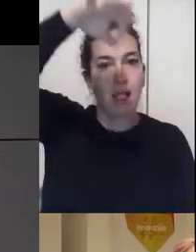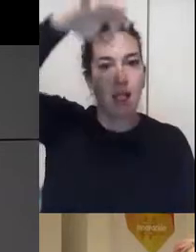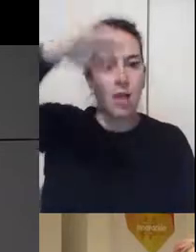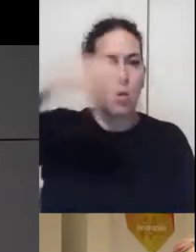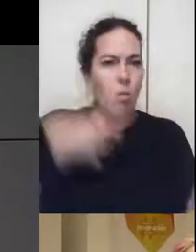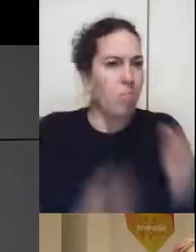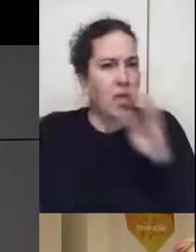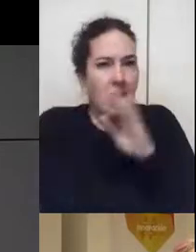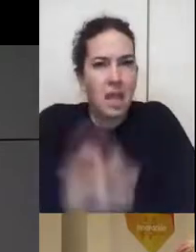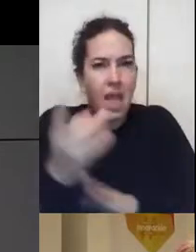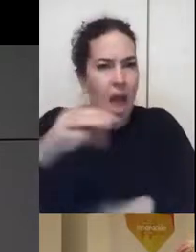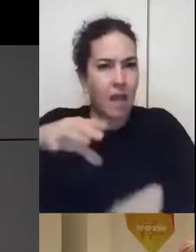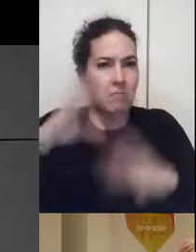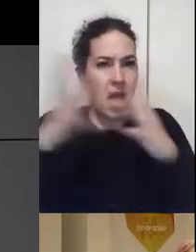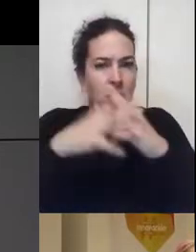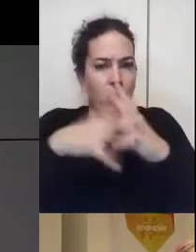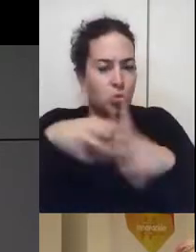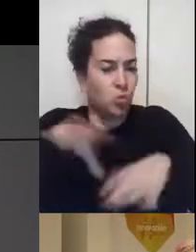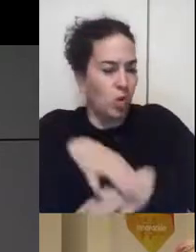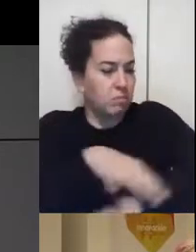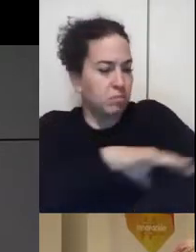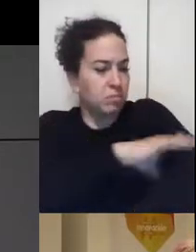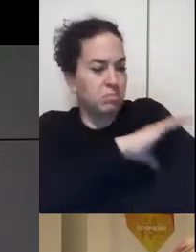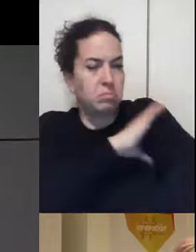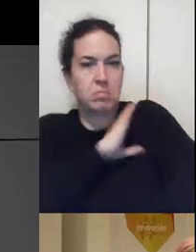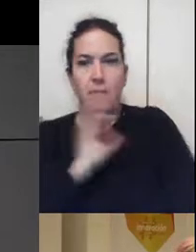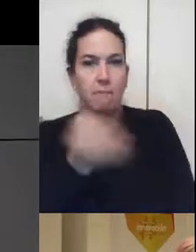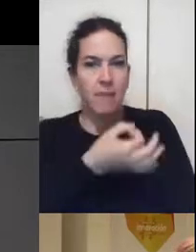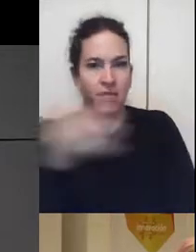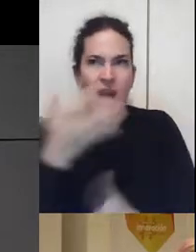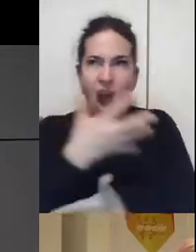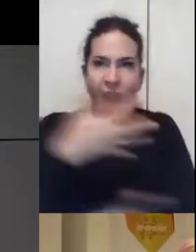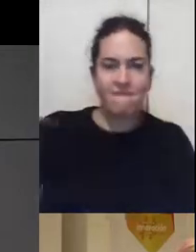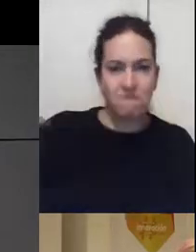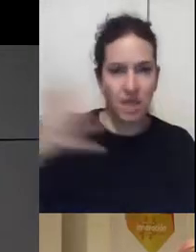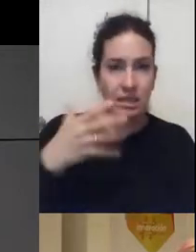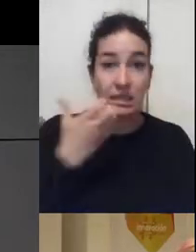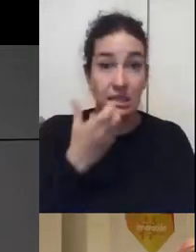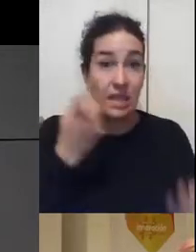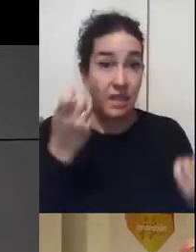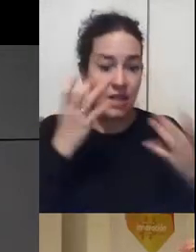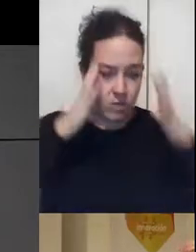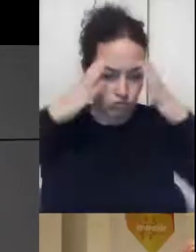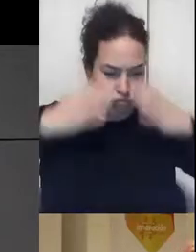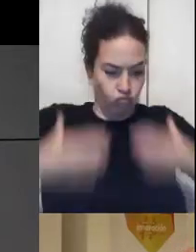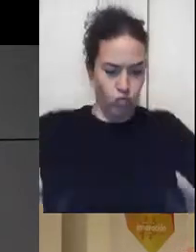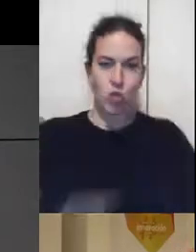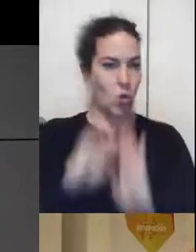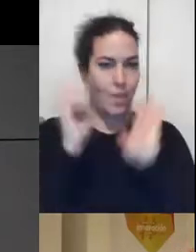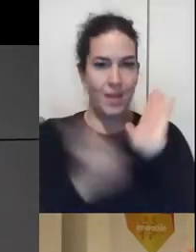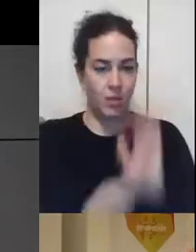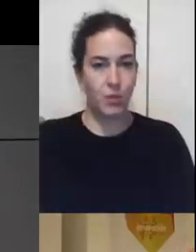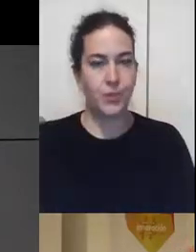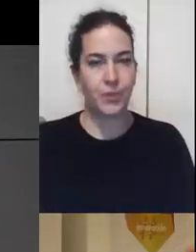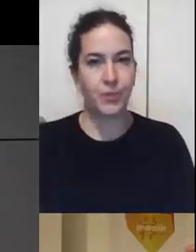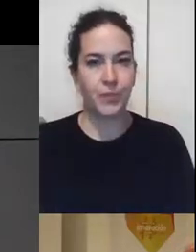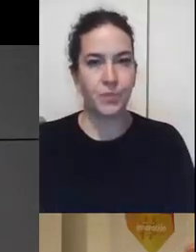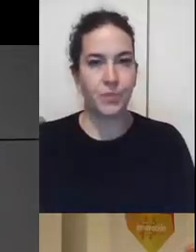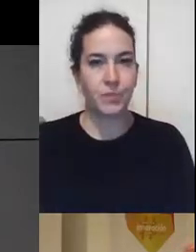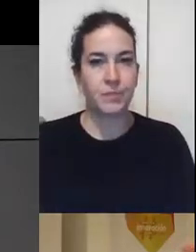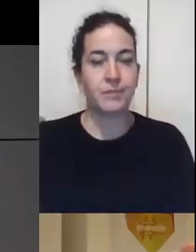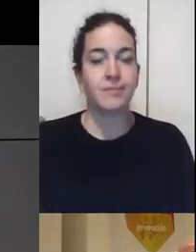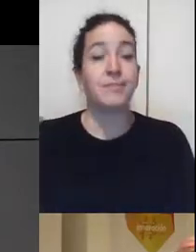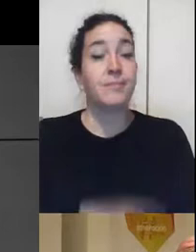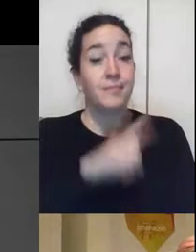generar una estructura bastante grande si hubiésemos necesitado cubrir el cuerpo entero. Esta otra